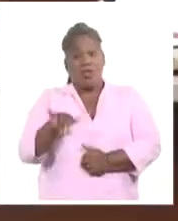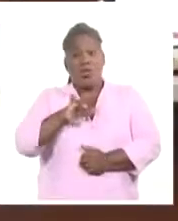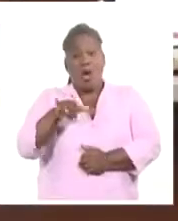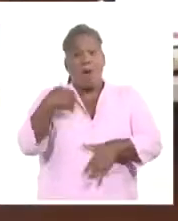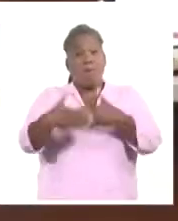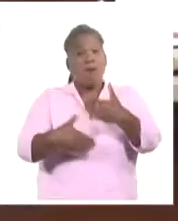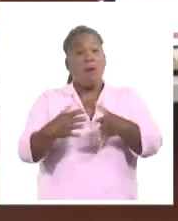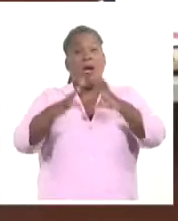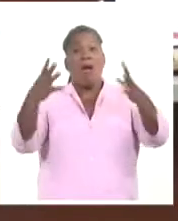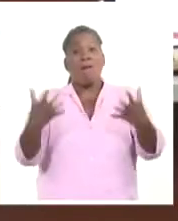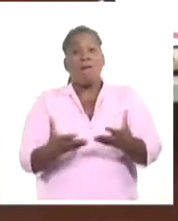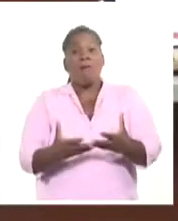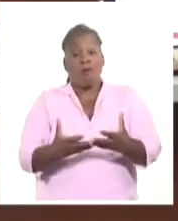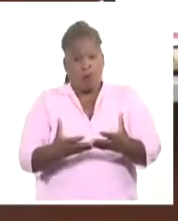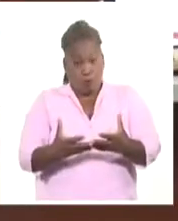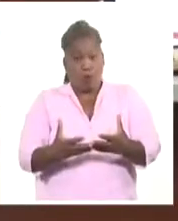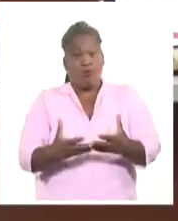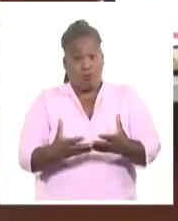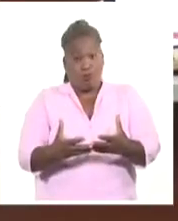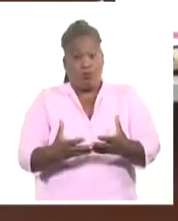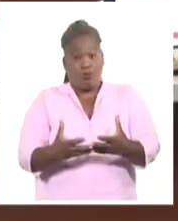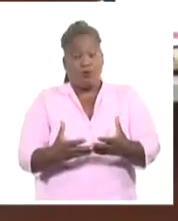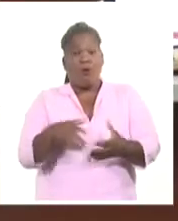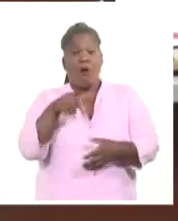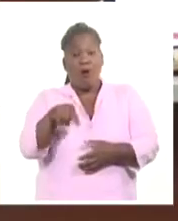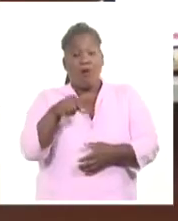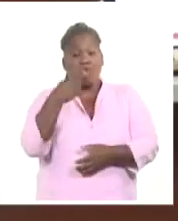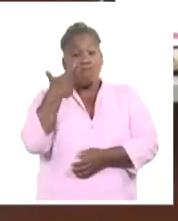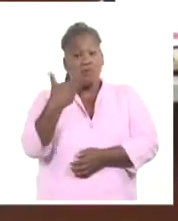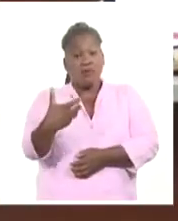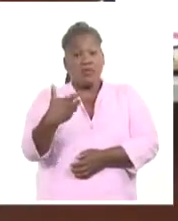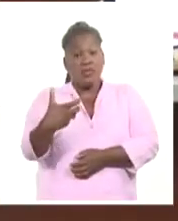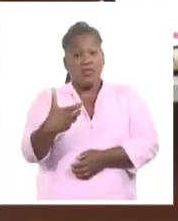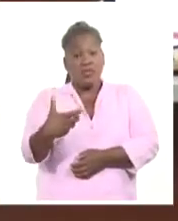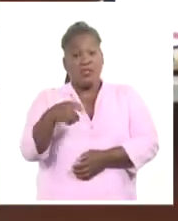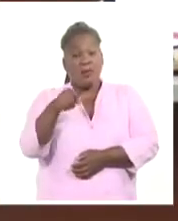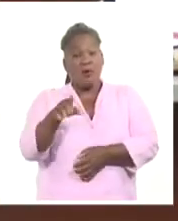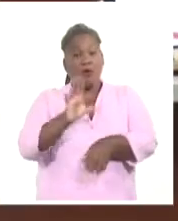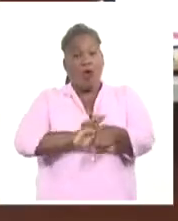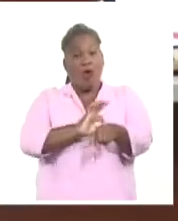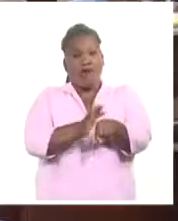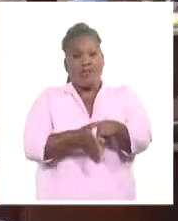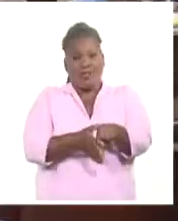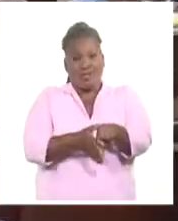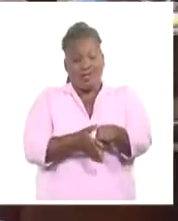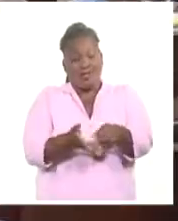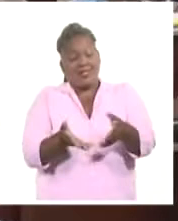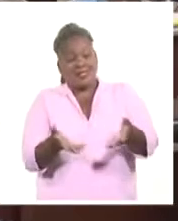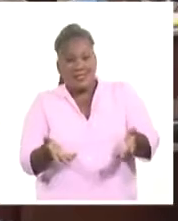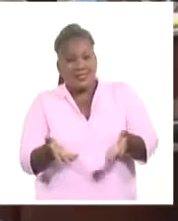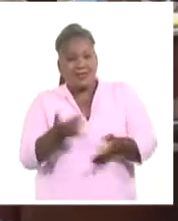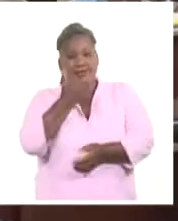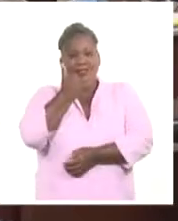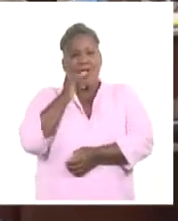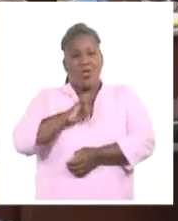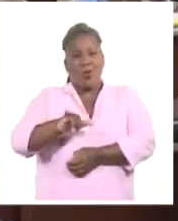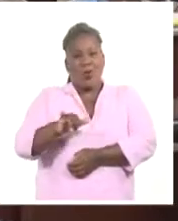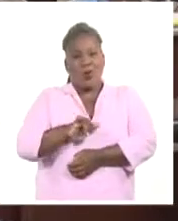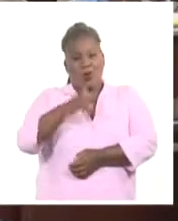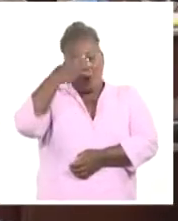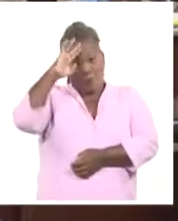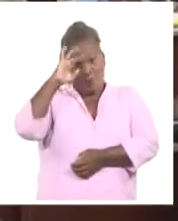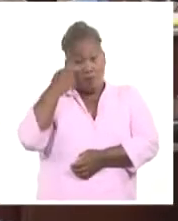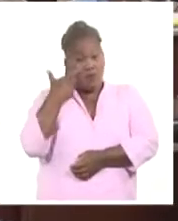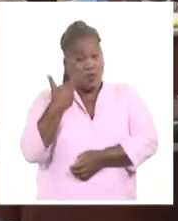mundial que ha estado generada también una magnitud importante por la pandemia COVID-19. Sin embargo, yo creo que es